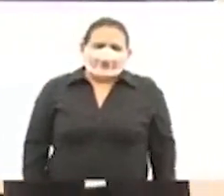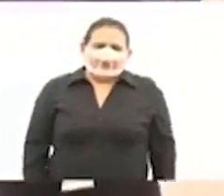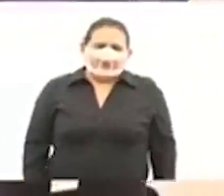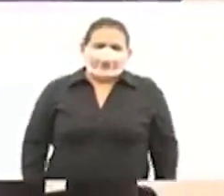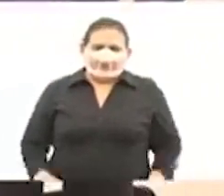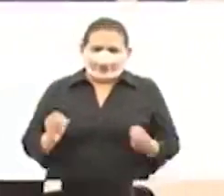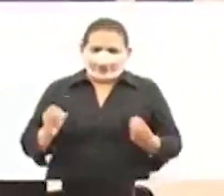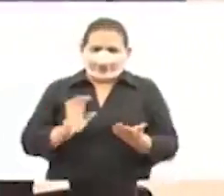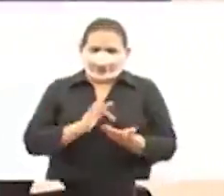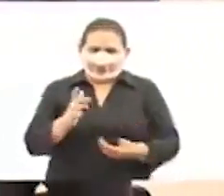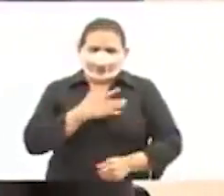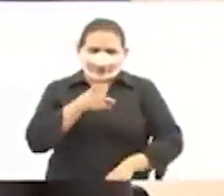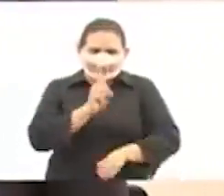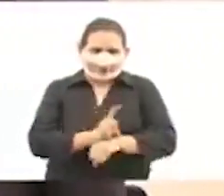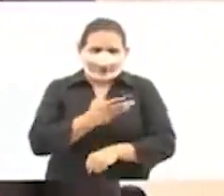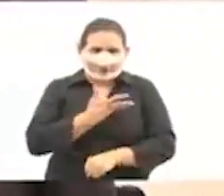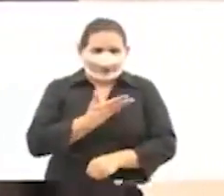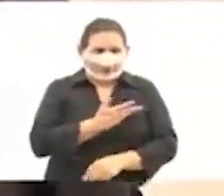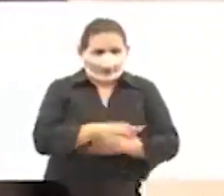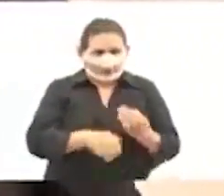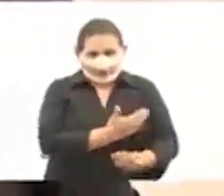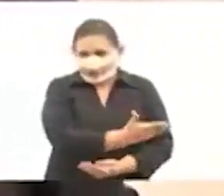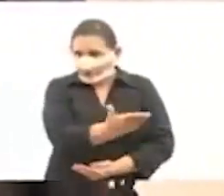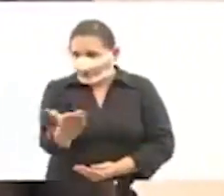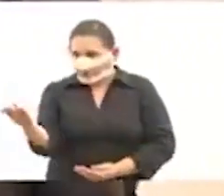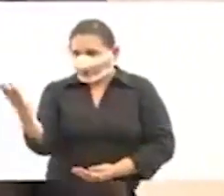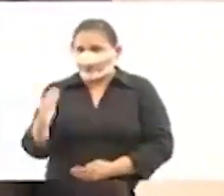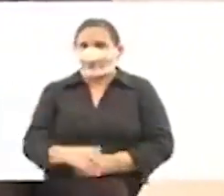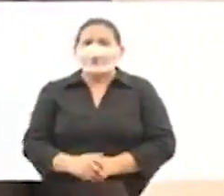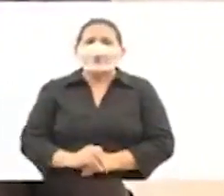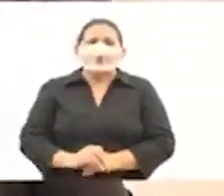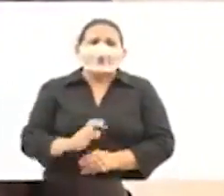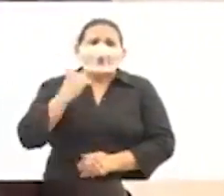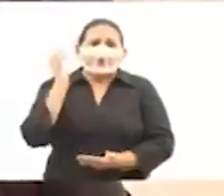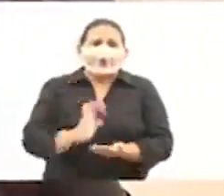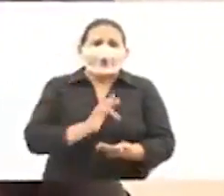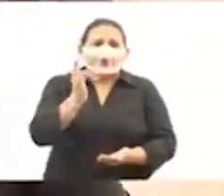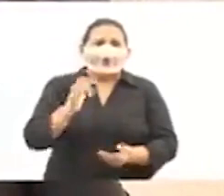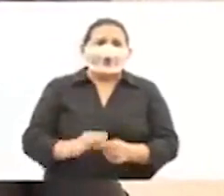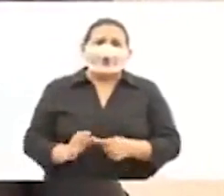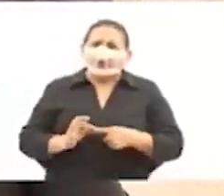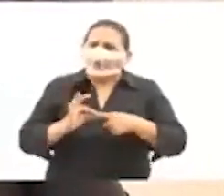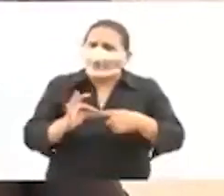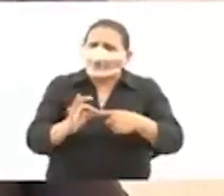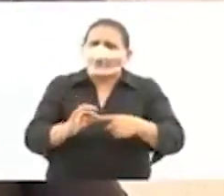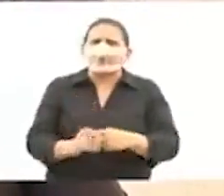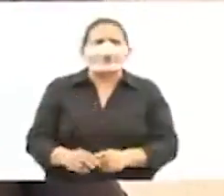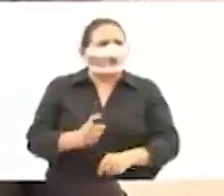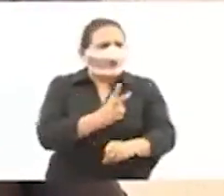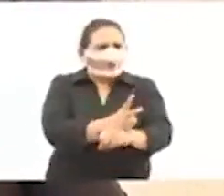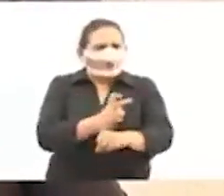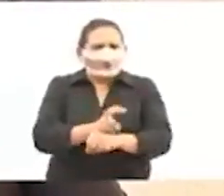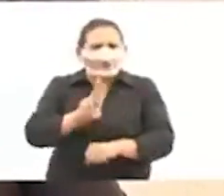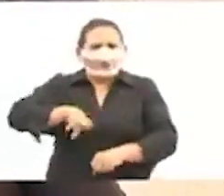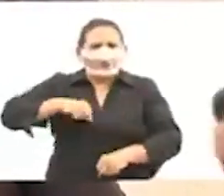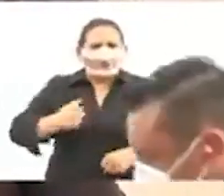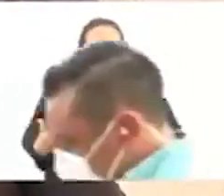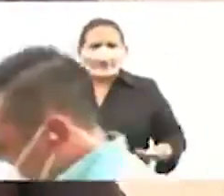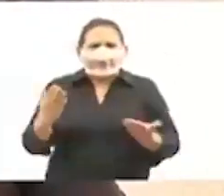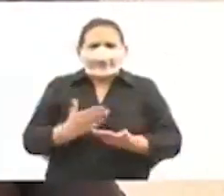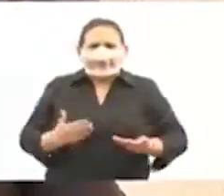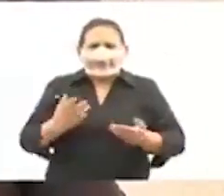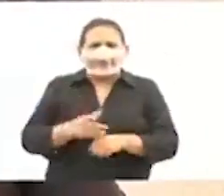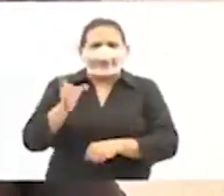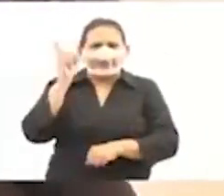muchas gracias muy buenos días tengan todos ustedes quiero agradecerle la presencia y sobre todo la invitación que nos hace el doctor benigno